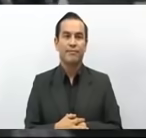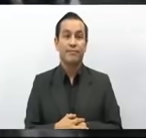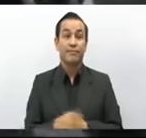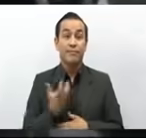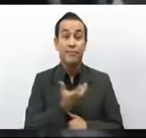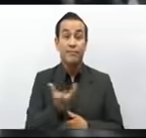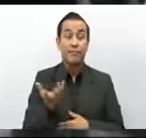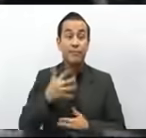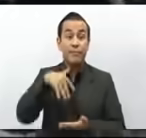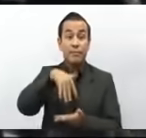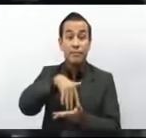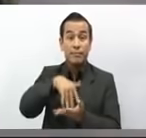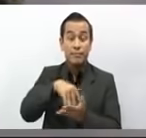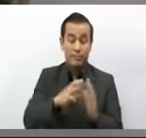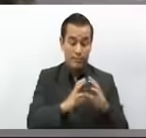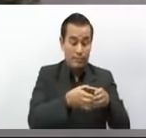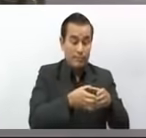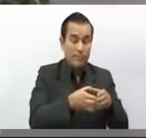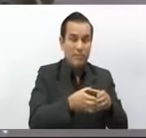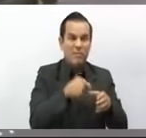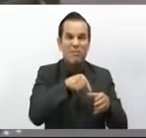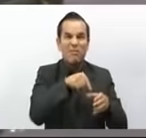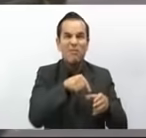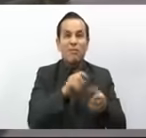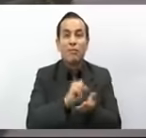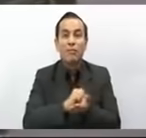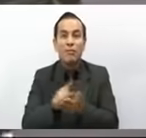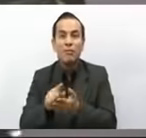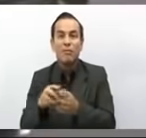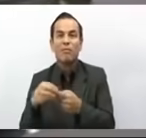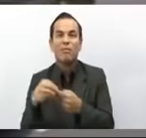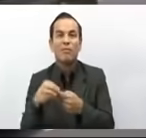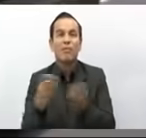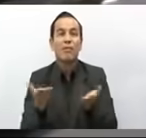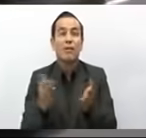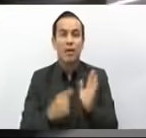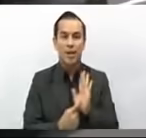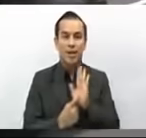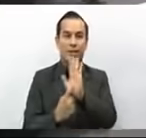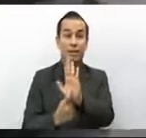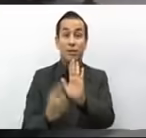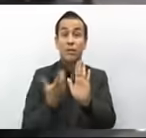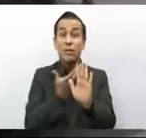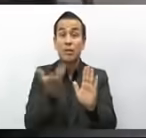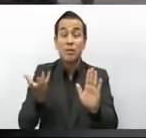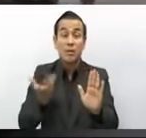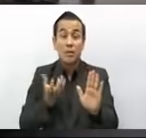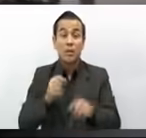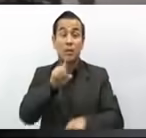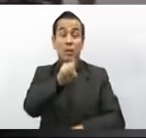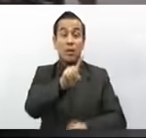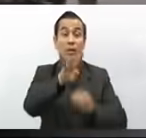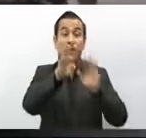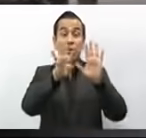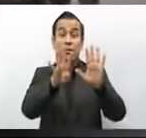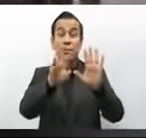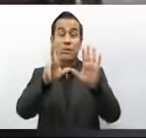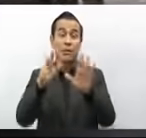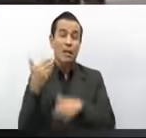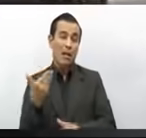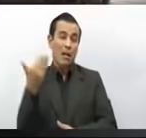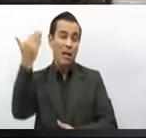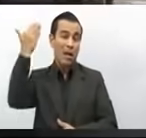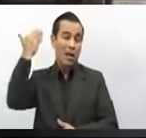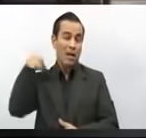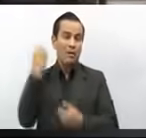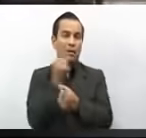Querido pueblo, el Comando de Fuerzas Especiales dice presente en la conmemoración del 198º aniversario